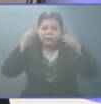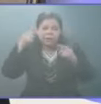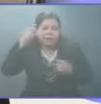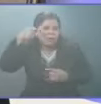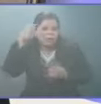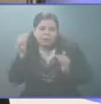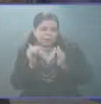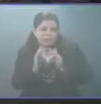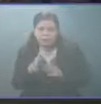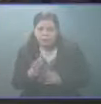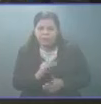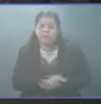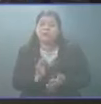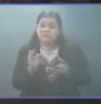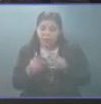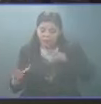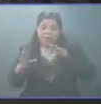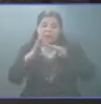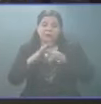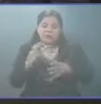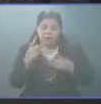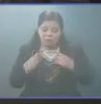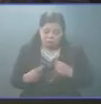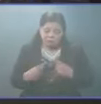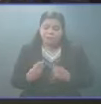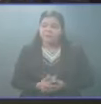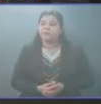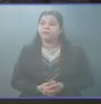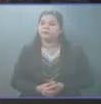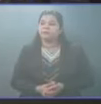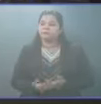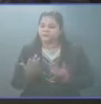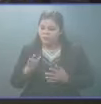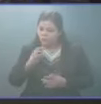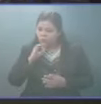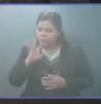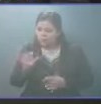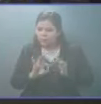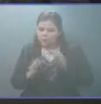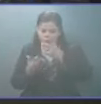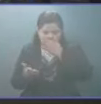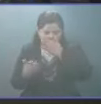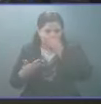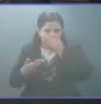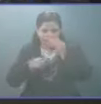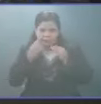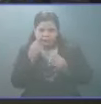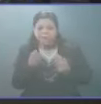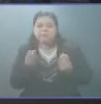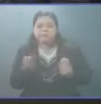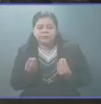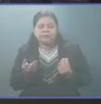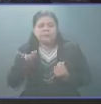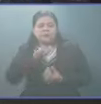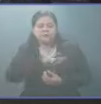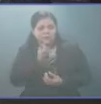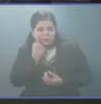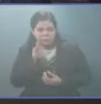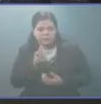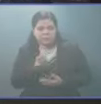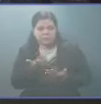Uh-huh. Y cómo, o sea, ya nos dio algunos parámetros cómo identificarlo, pero también cuando se